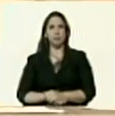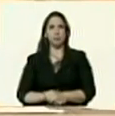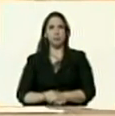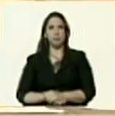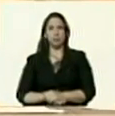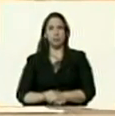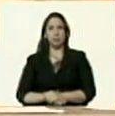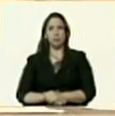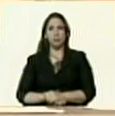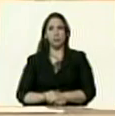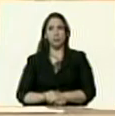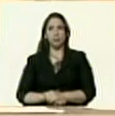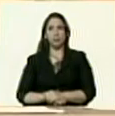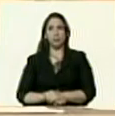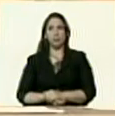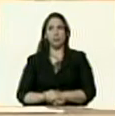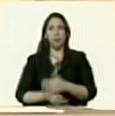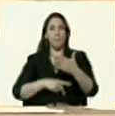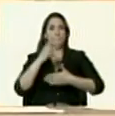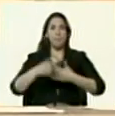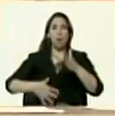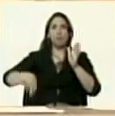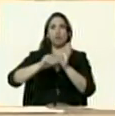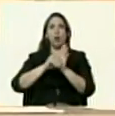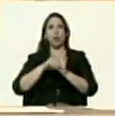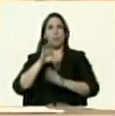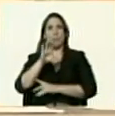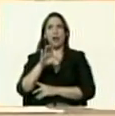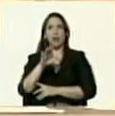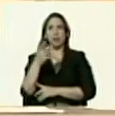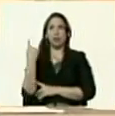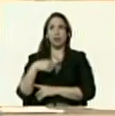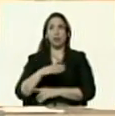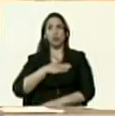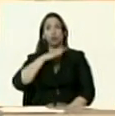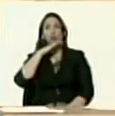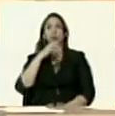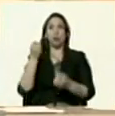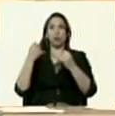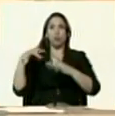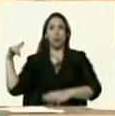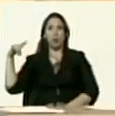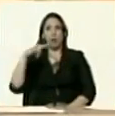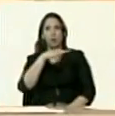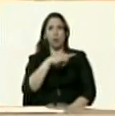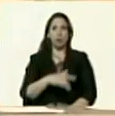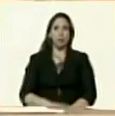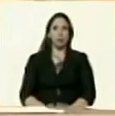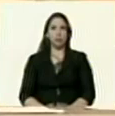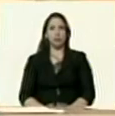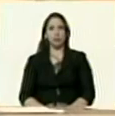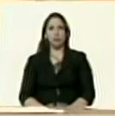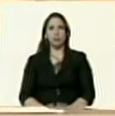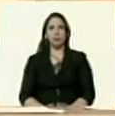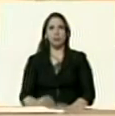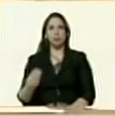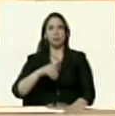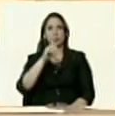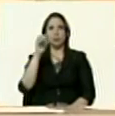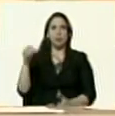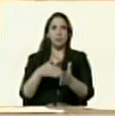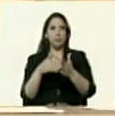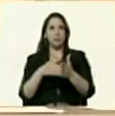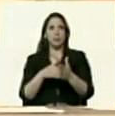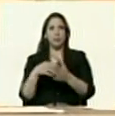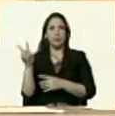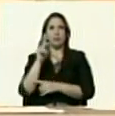El plan Vuelta a la Patria tiene la limitación que no tenemos el suficiente número de aviones para traernos la lista de más de 100.000 venezolanos que se han inscrito